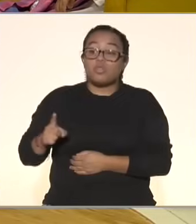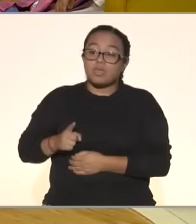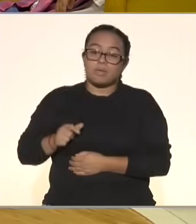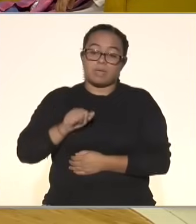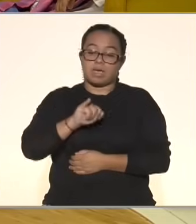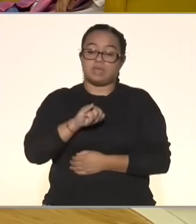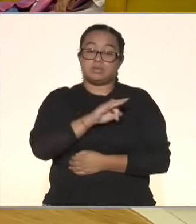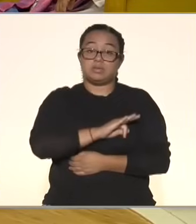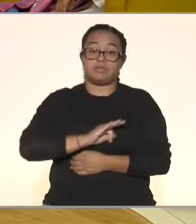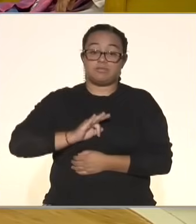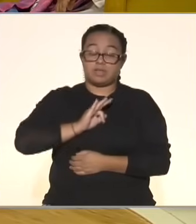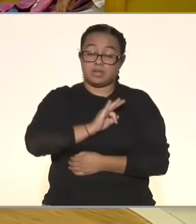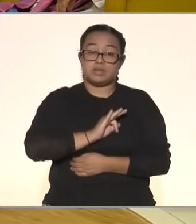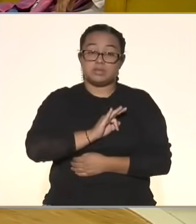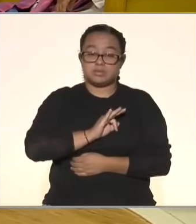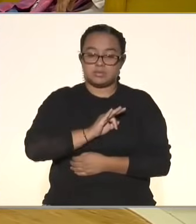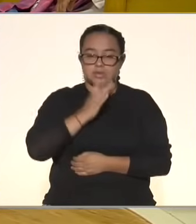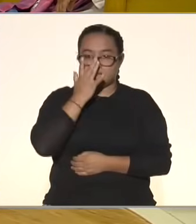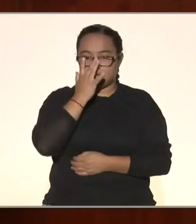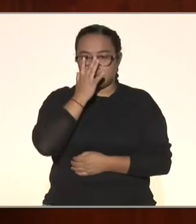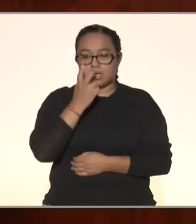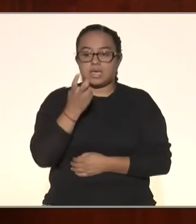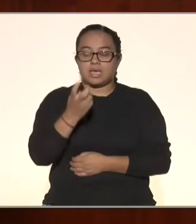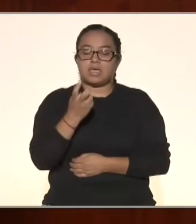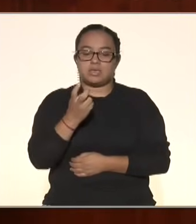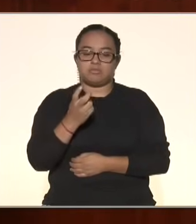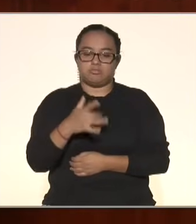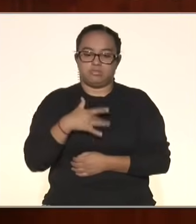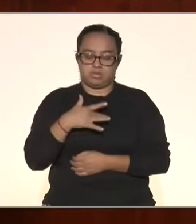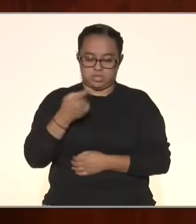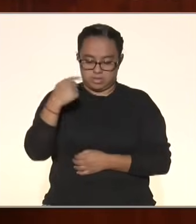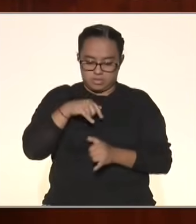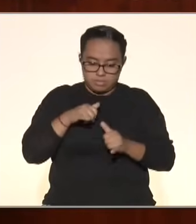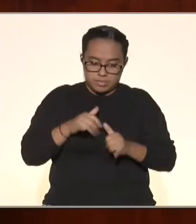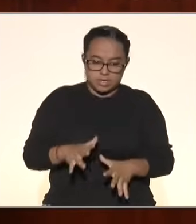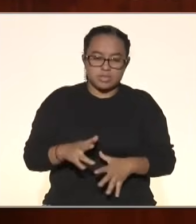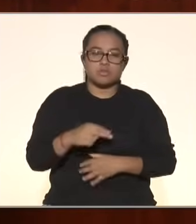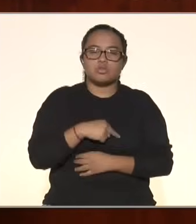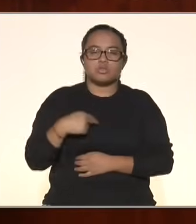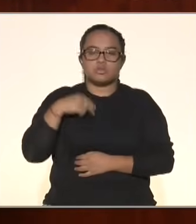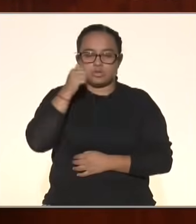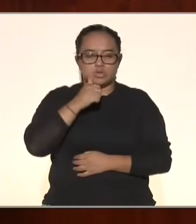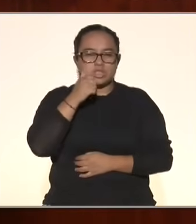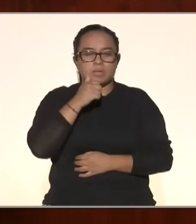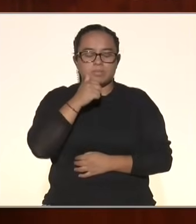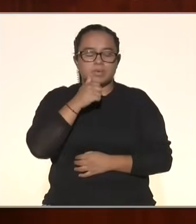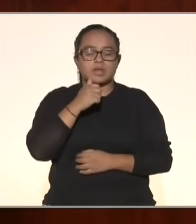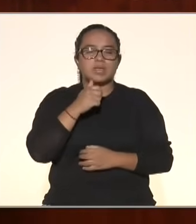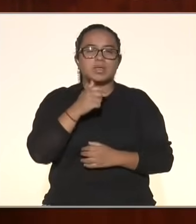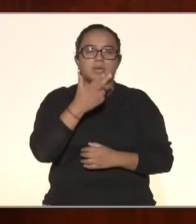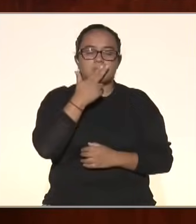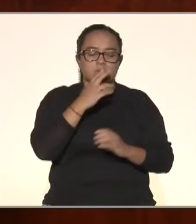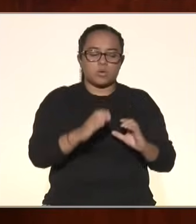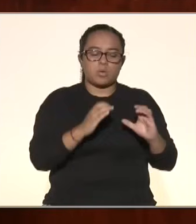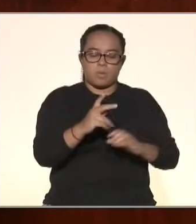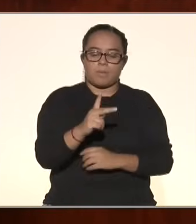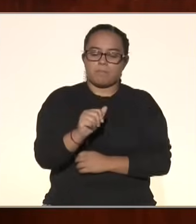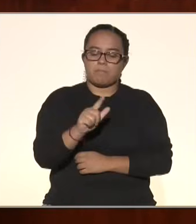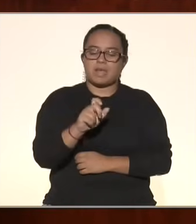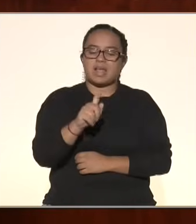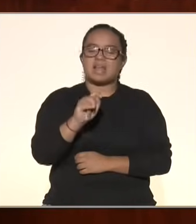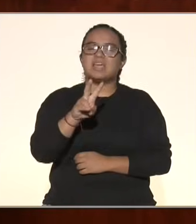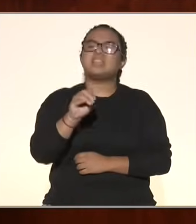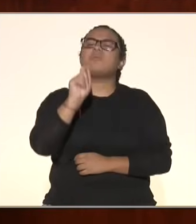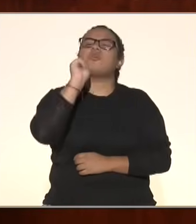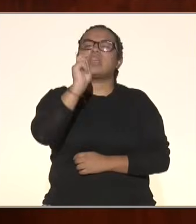ser, es algo muy pesado, algo que estudiamos mucho en cuidados paliativos, que es los estudios al final de la vida,